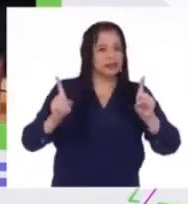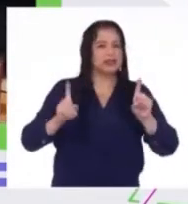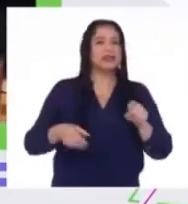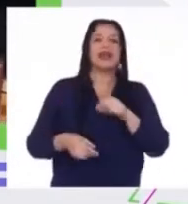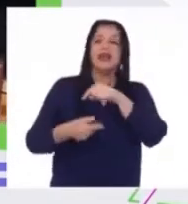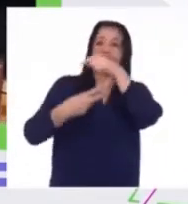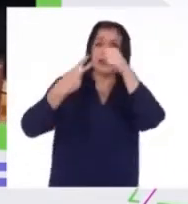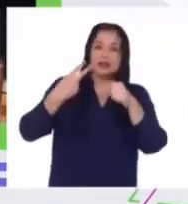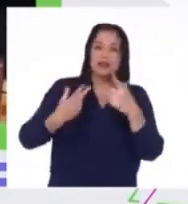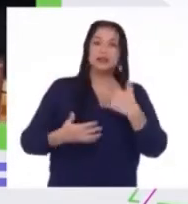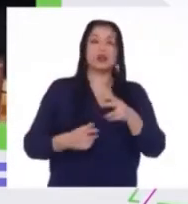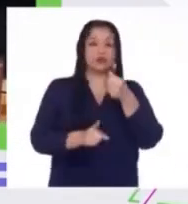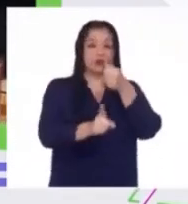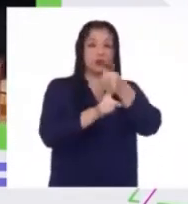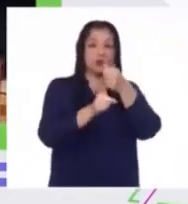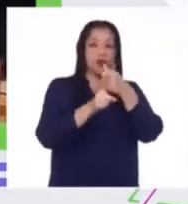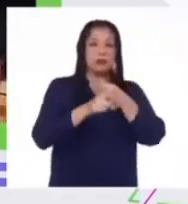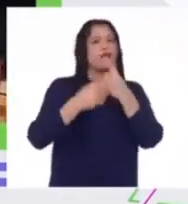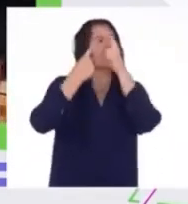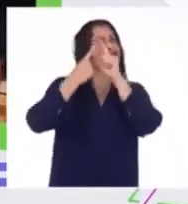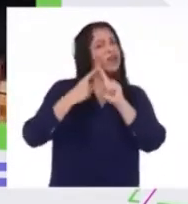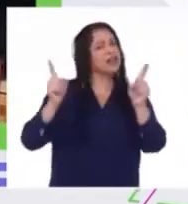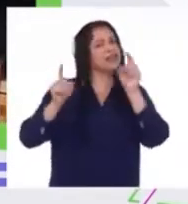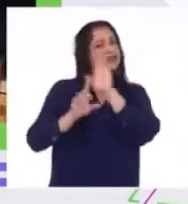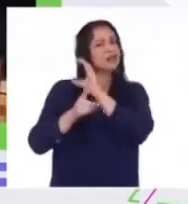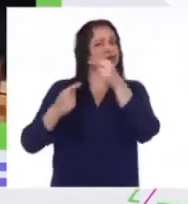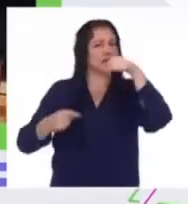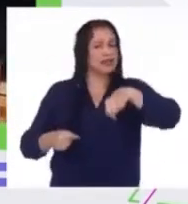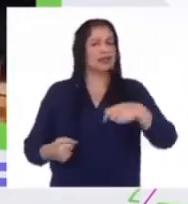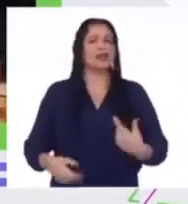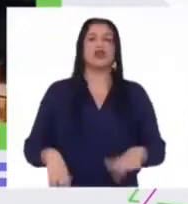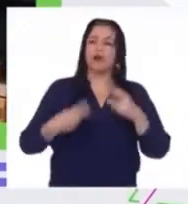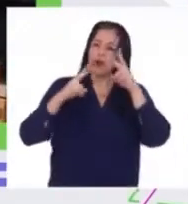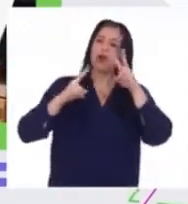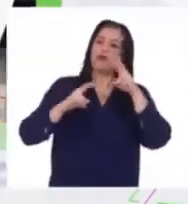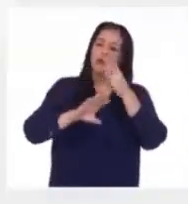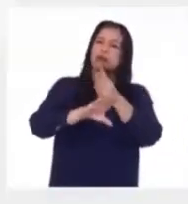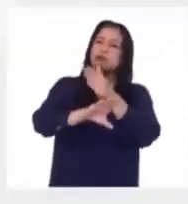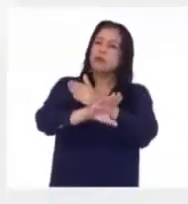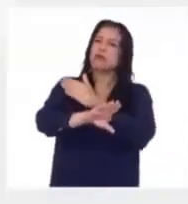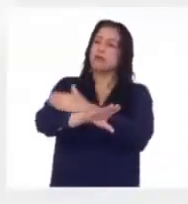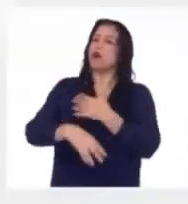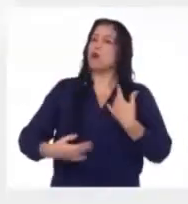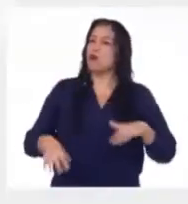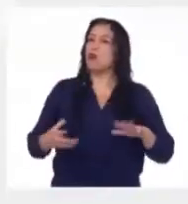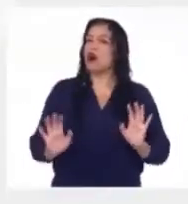estos son productos de nuestra gran diversidad, yo veo avances.